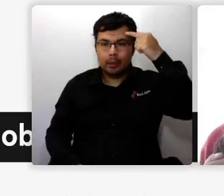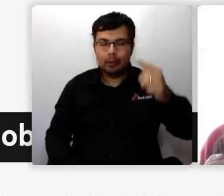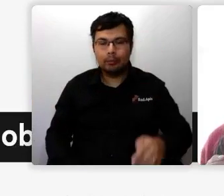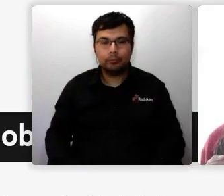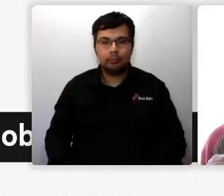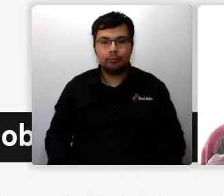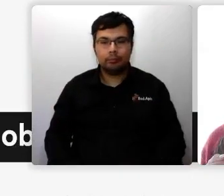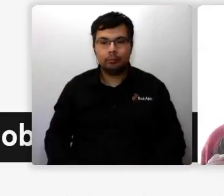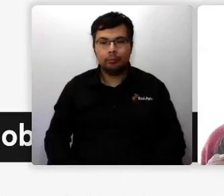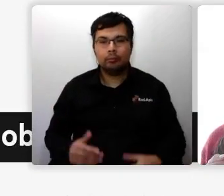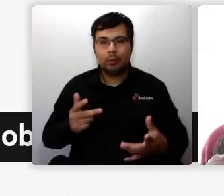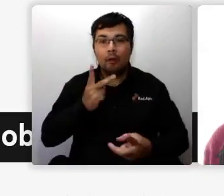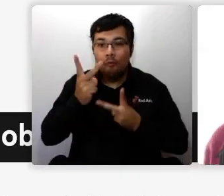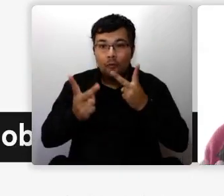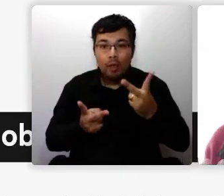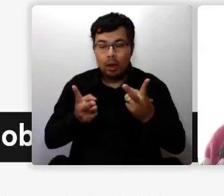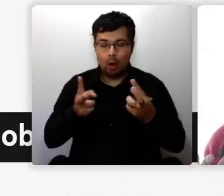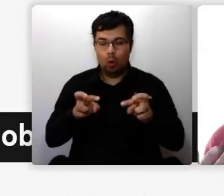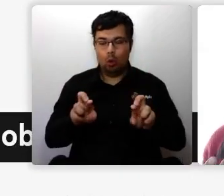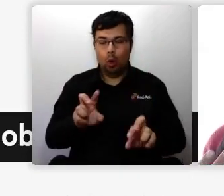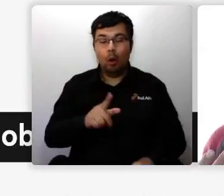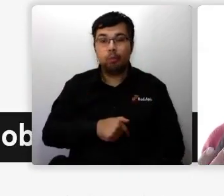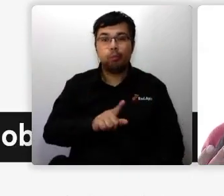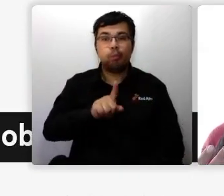ver una oportunidad que tenemos y ver